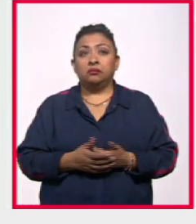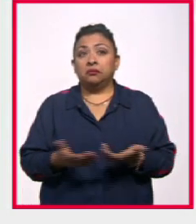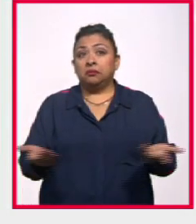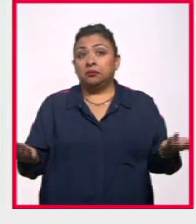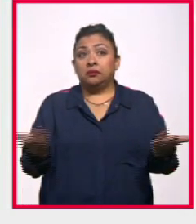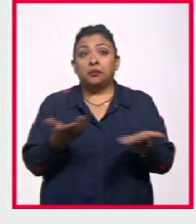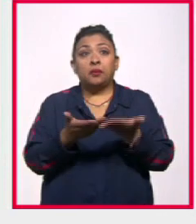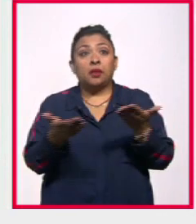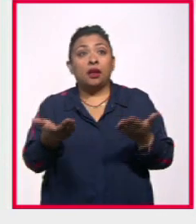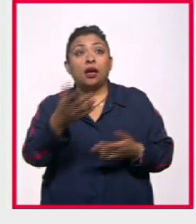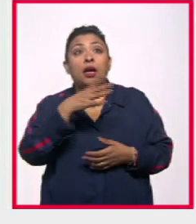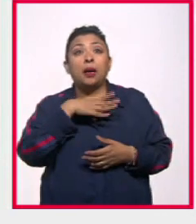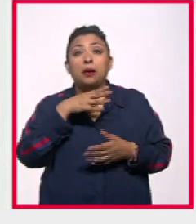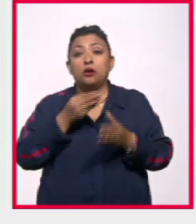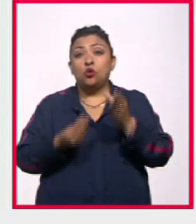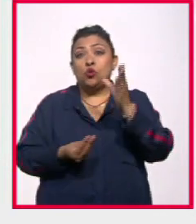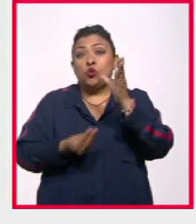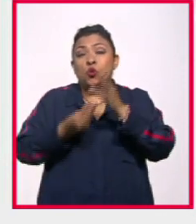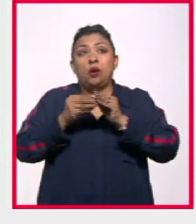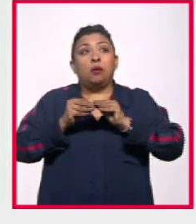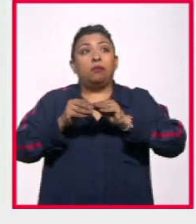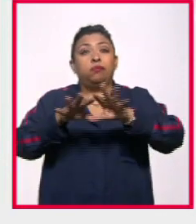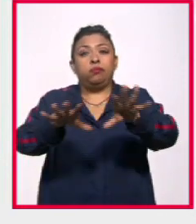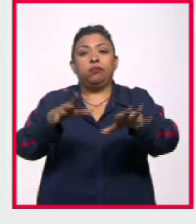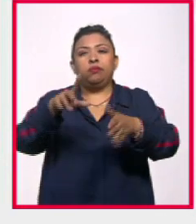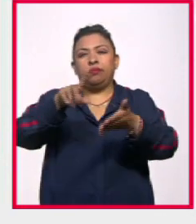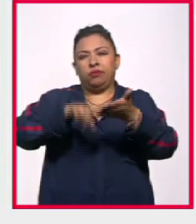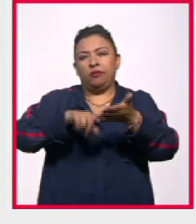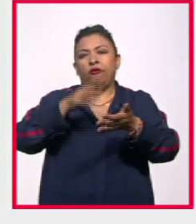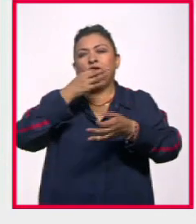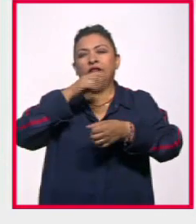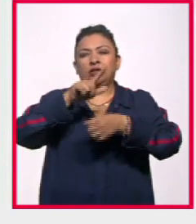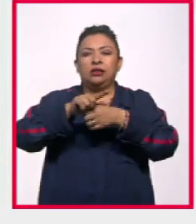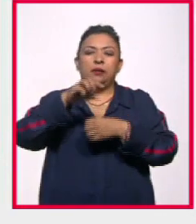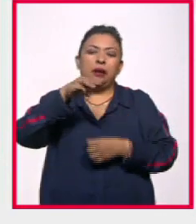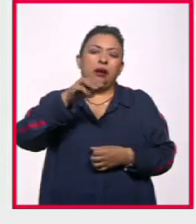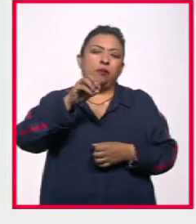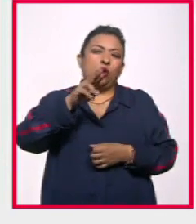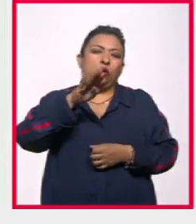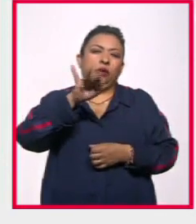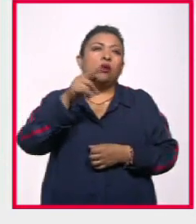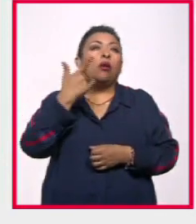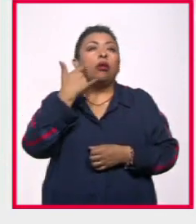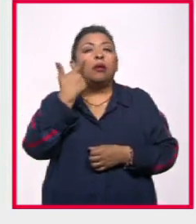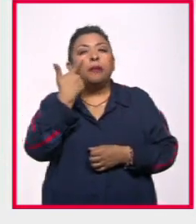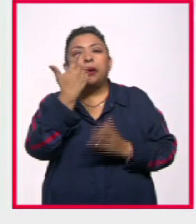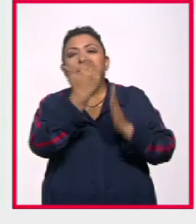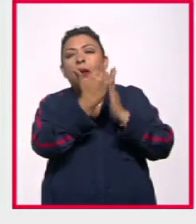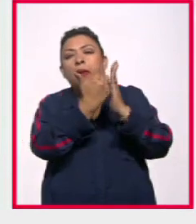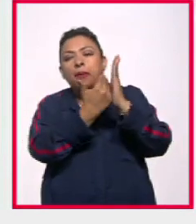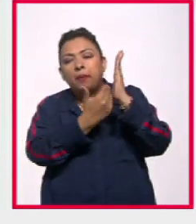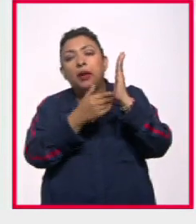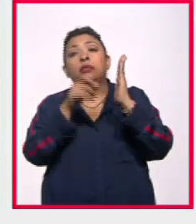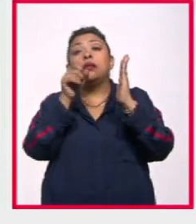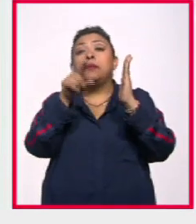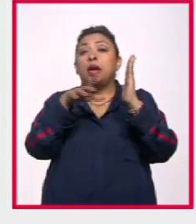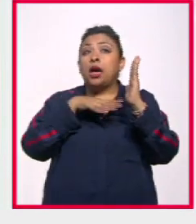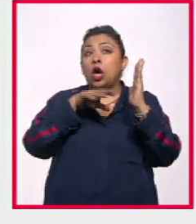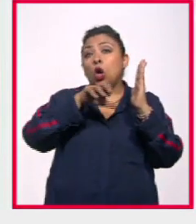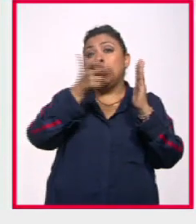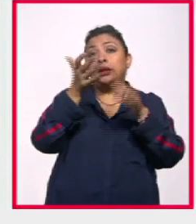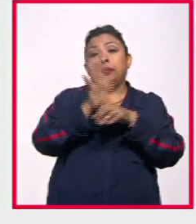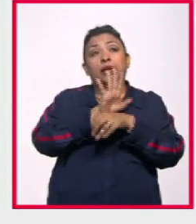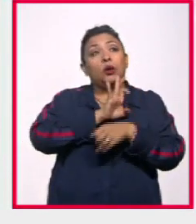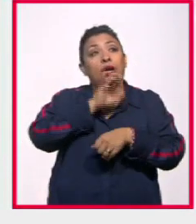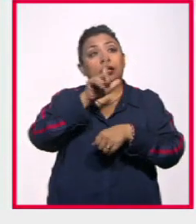Bueno, justo ahora se realiza la premier de esta película dentro del Festival Mórbido, así que bueno, échenle un ojo a la cartelera porque también hay otra película